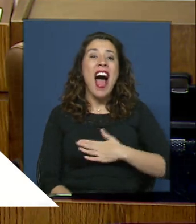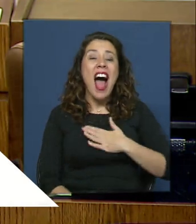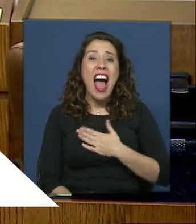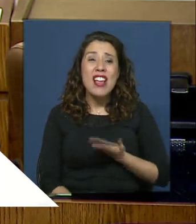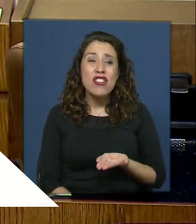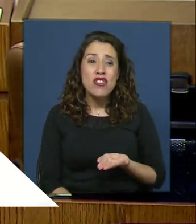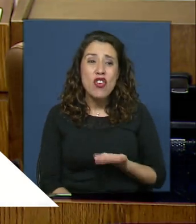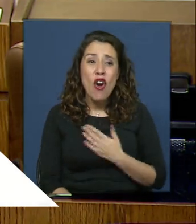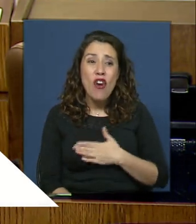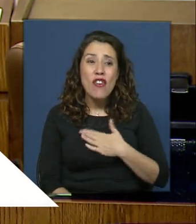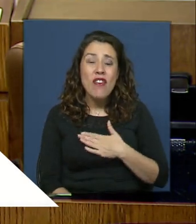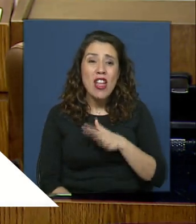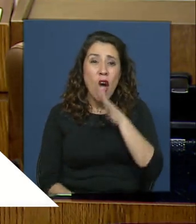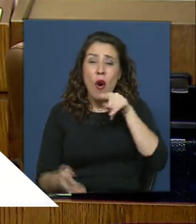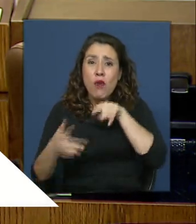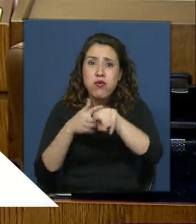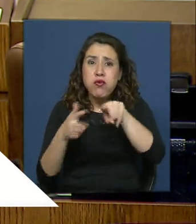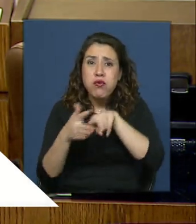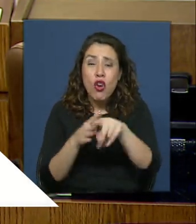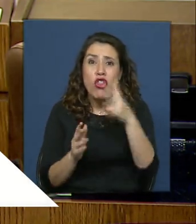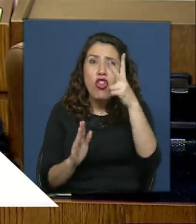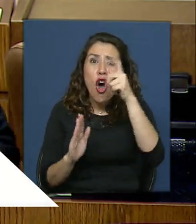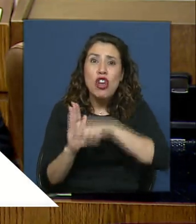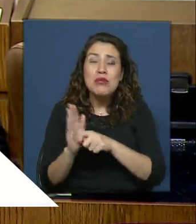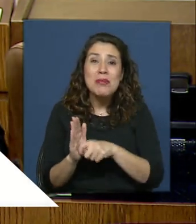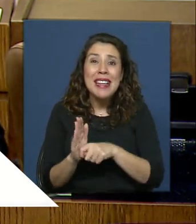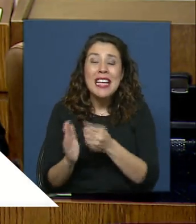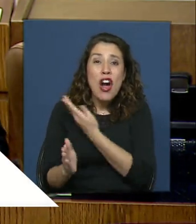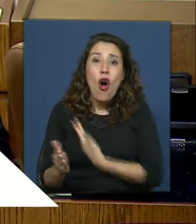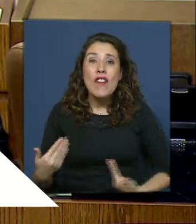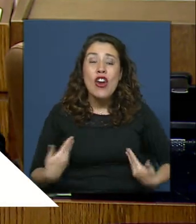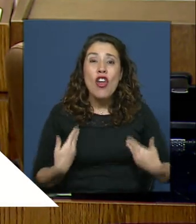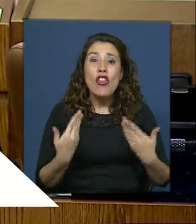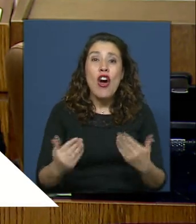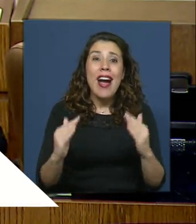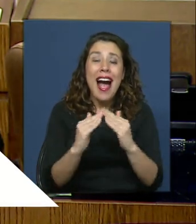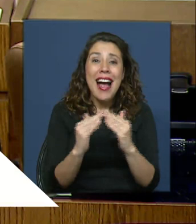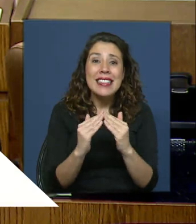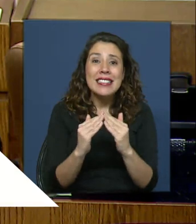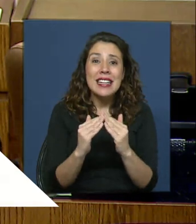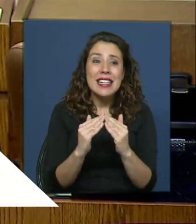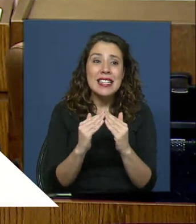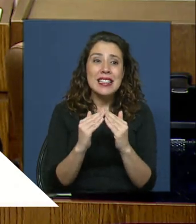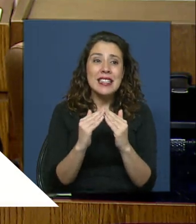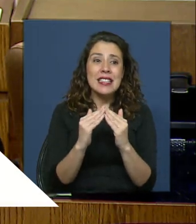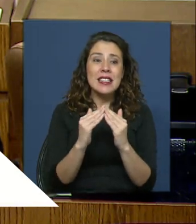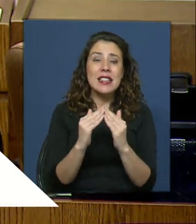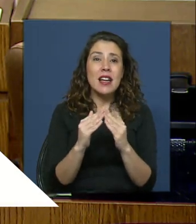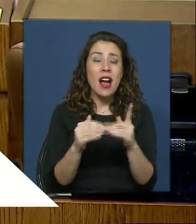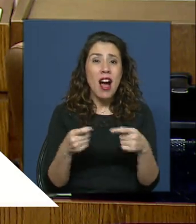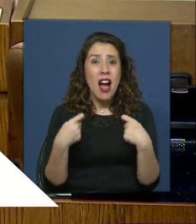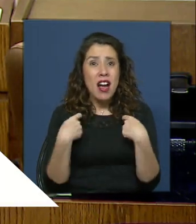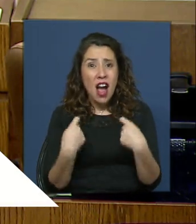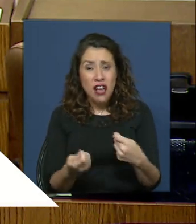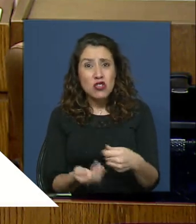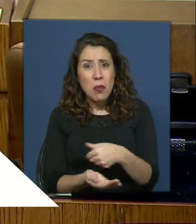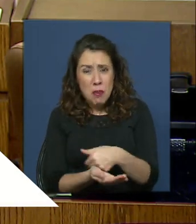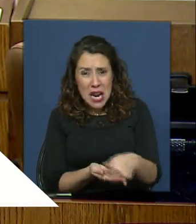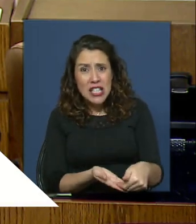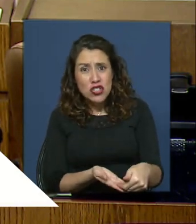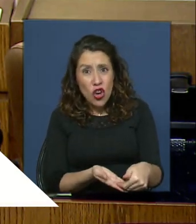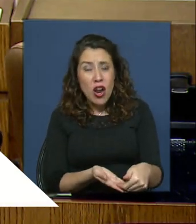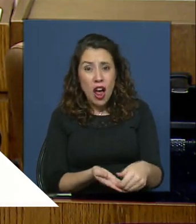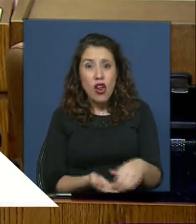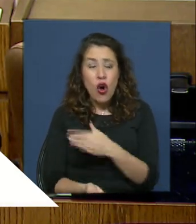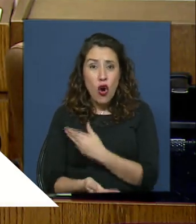Imagínense, los baños ya comenzaron a filtrarse dos meses después de haber sido entregadas. Esto, por supuesto, es una inversión millonaria parte del gobierno que